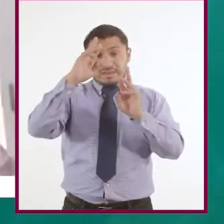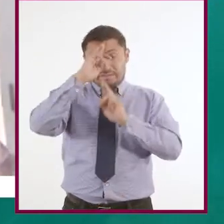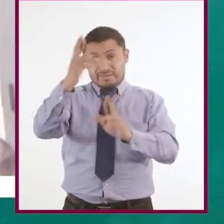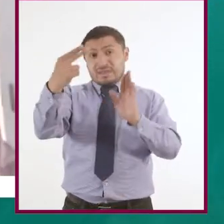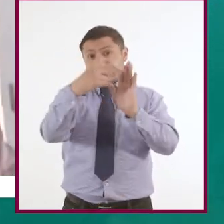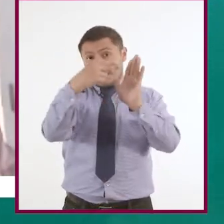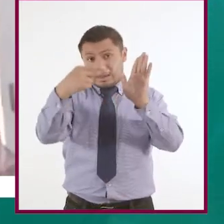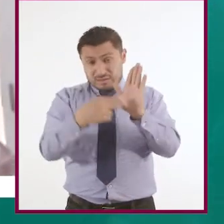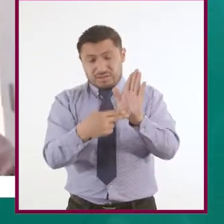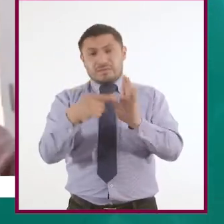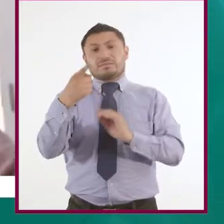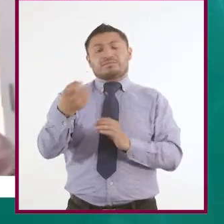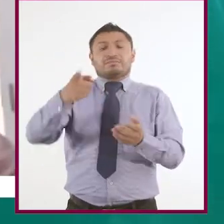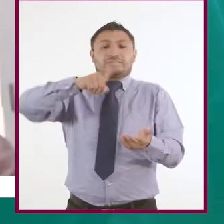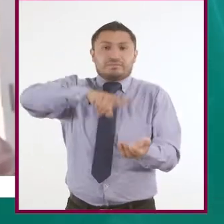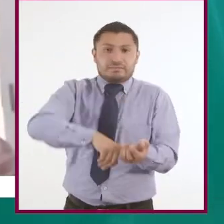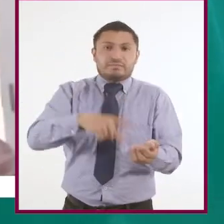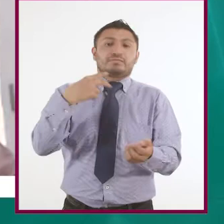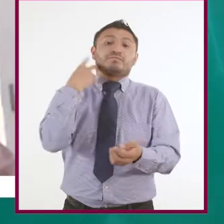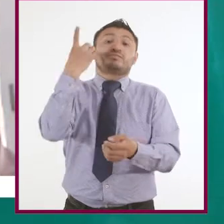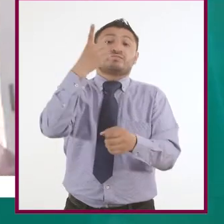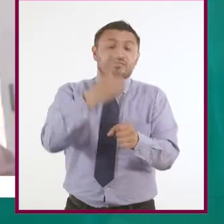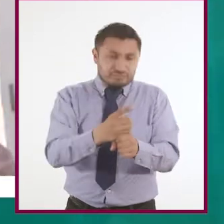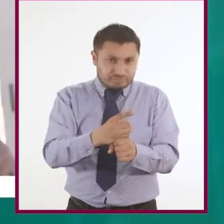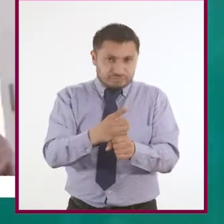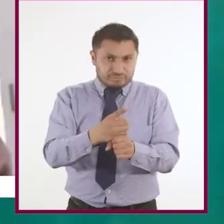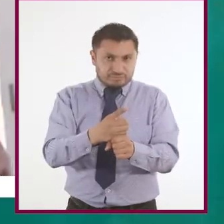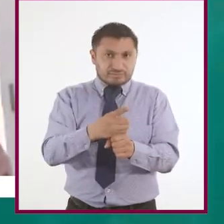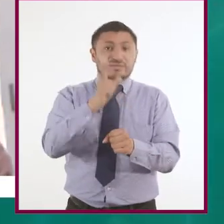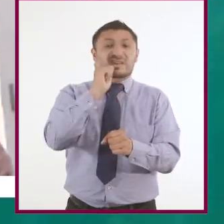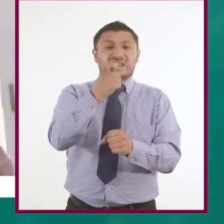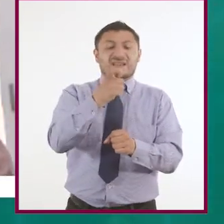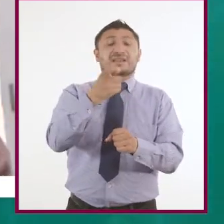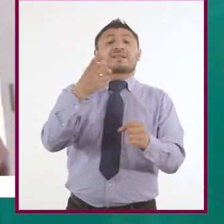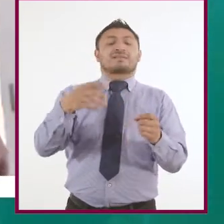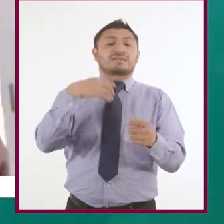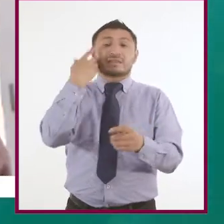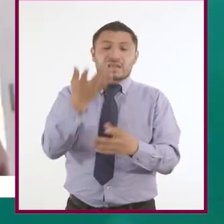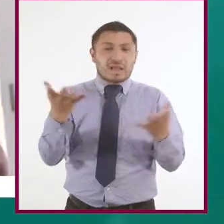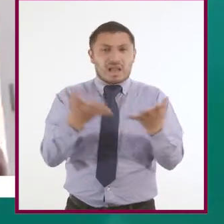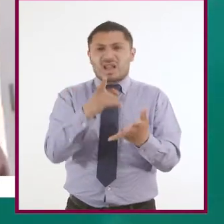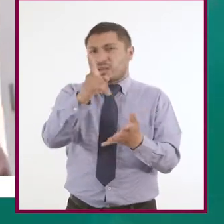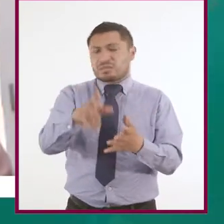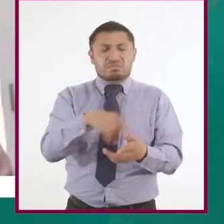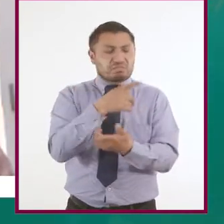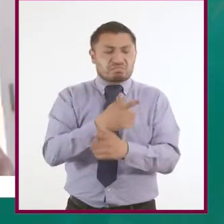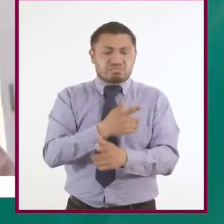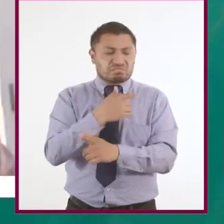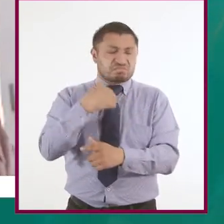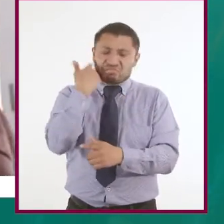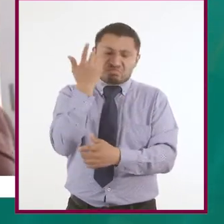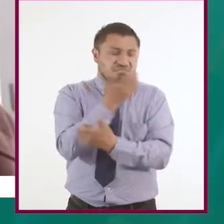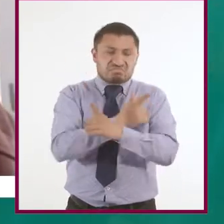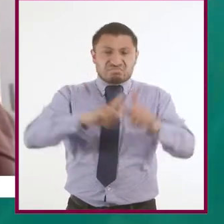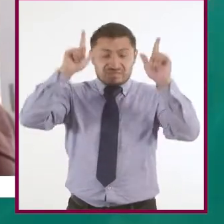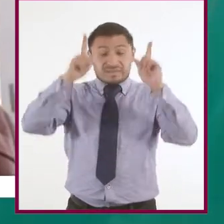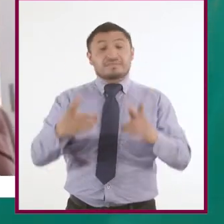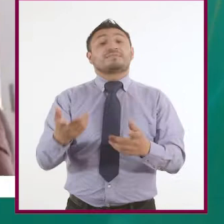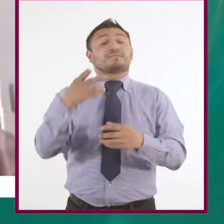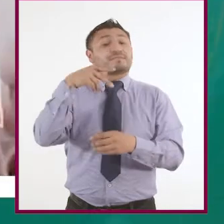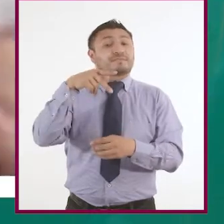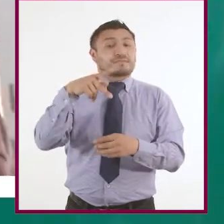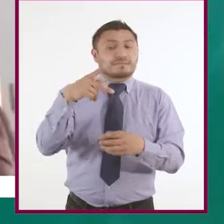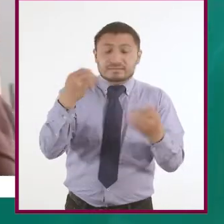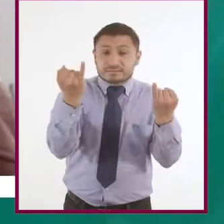Está atada la voluntad, es decir, esto de querer hacer lo que nosotros queramos, con